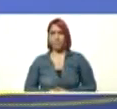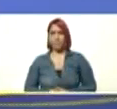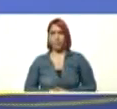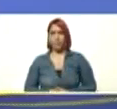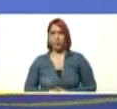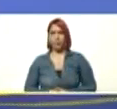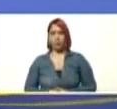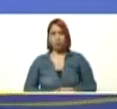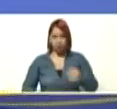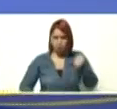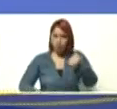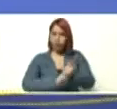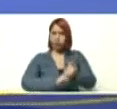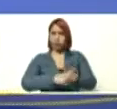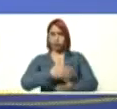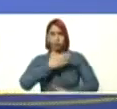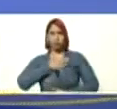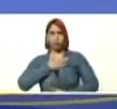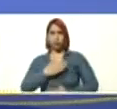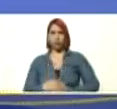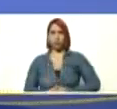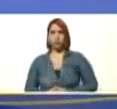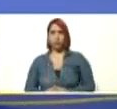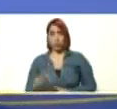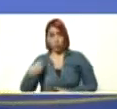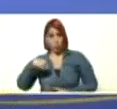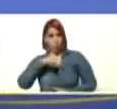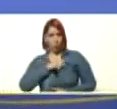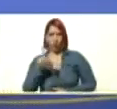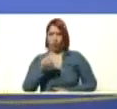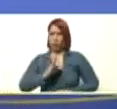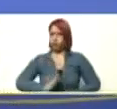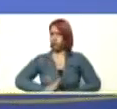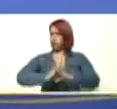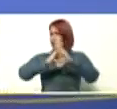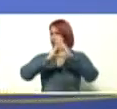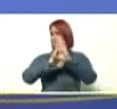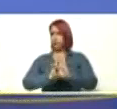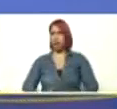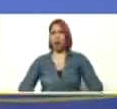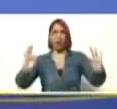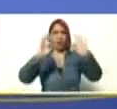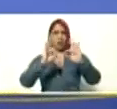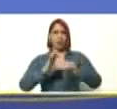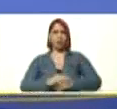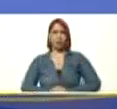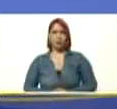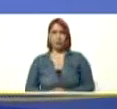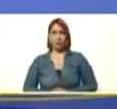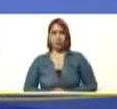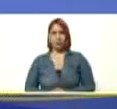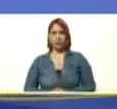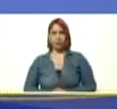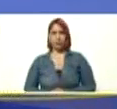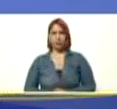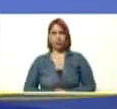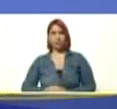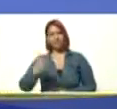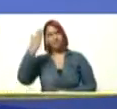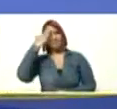Cuenten conmigo. A nosotros no nos para nada ni nadie. Que lo